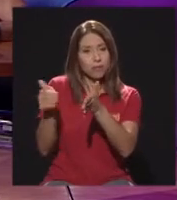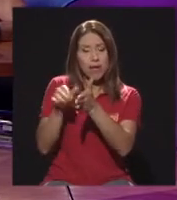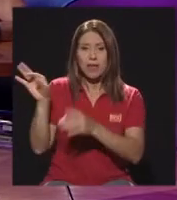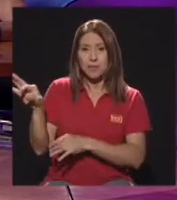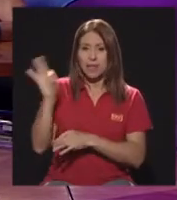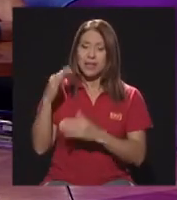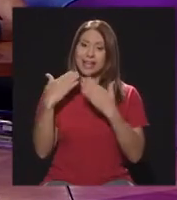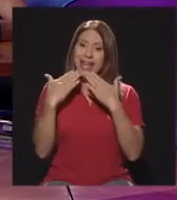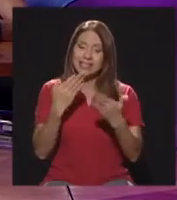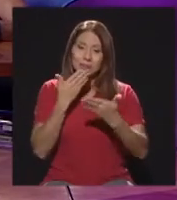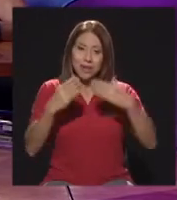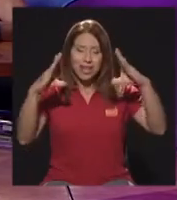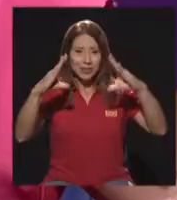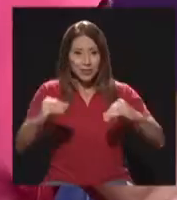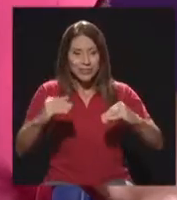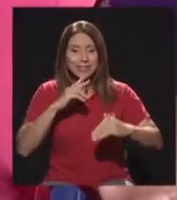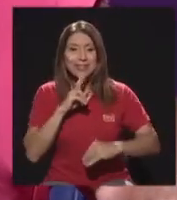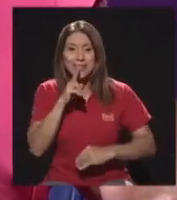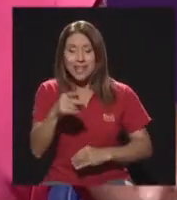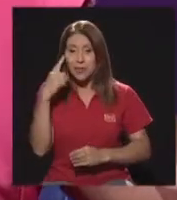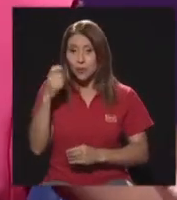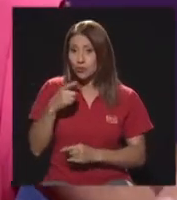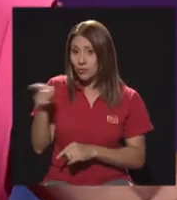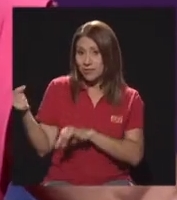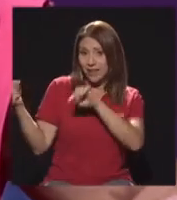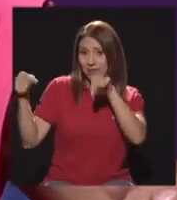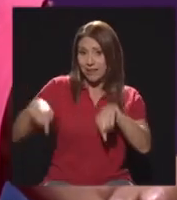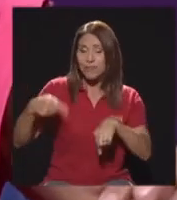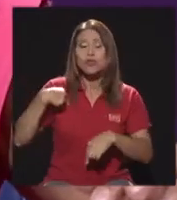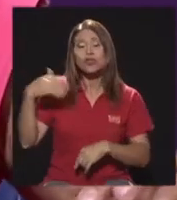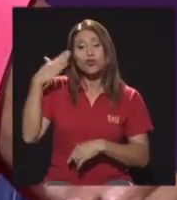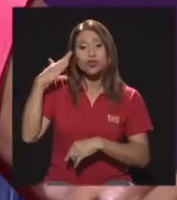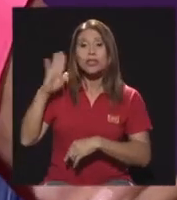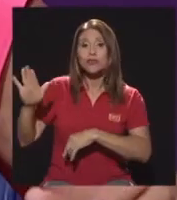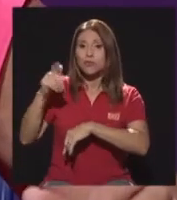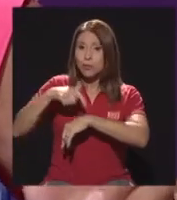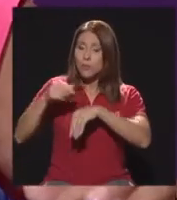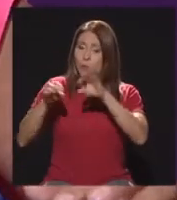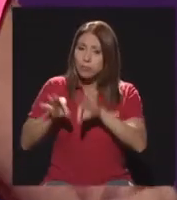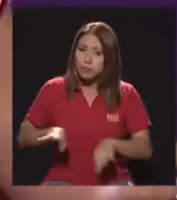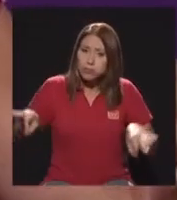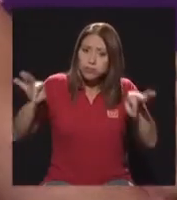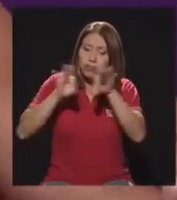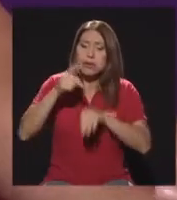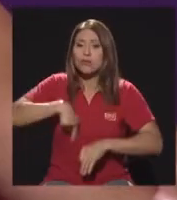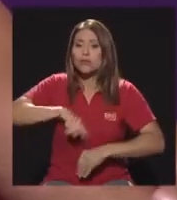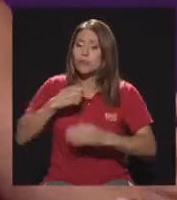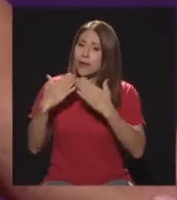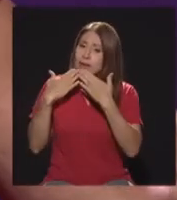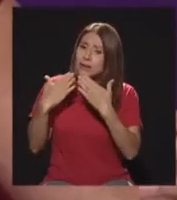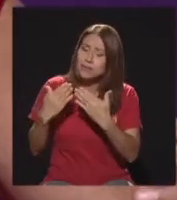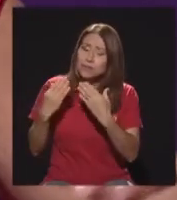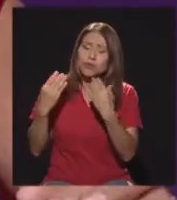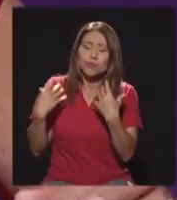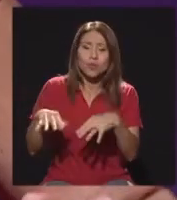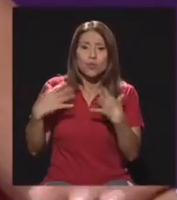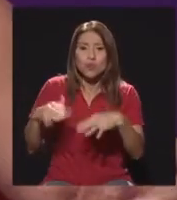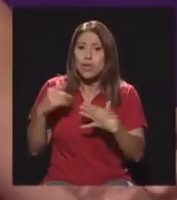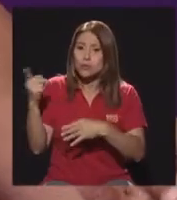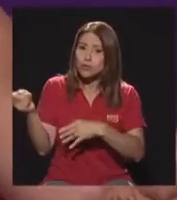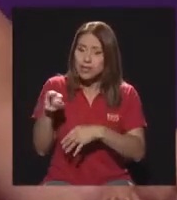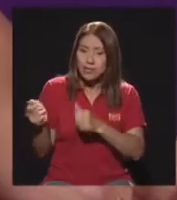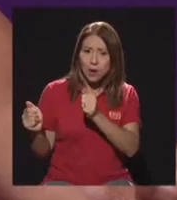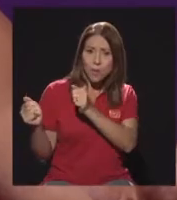gracias buenas noches de verdad por estar aquí yo sé que su tiempo es muy valioso y les agradecemos muchísimo que nos